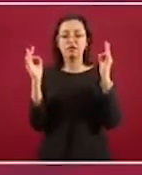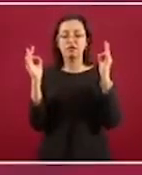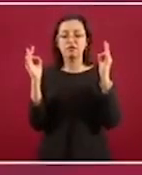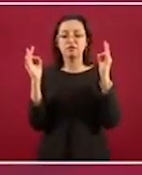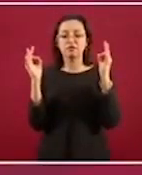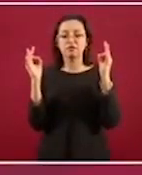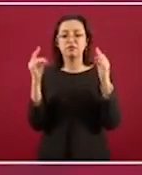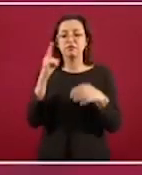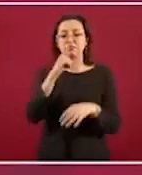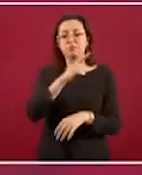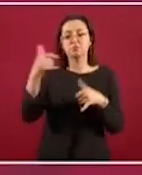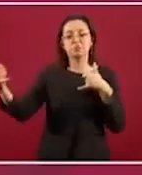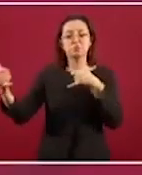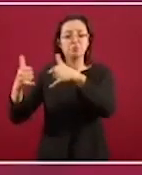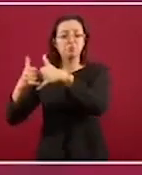con